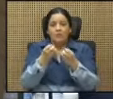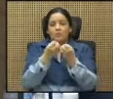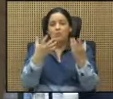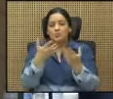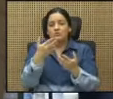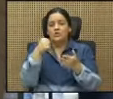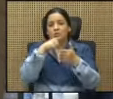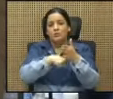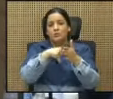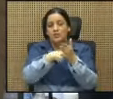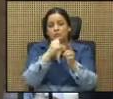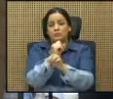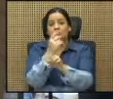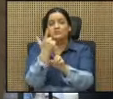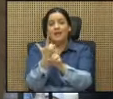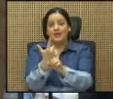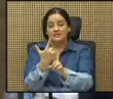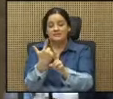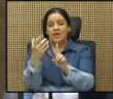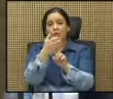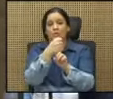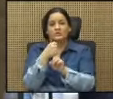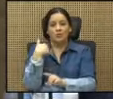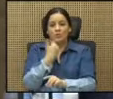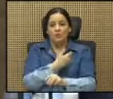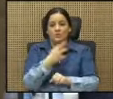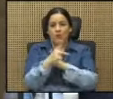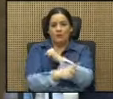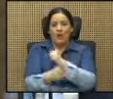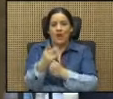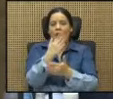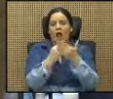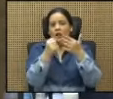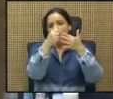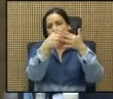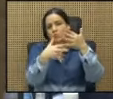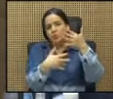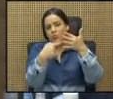país. Esos son solo algunos de los puntos que van